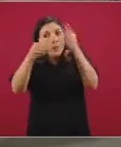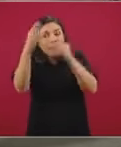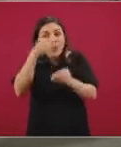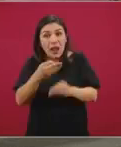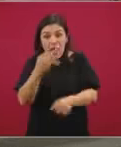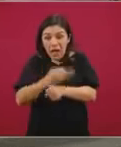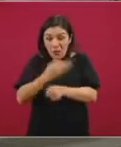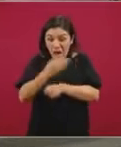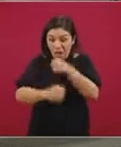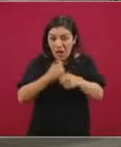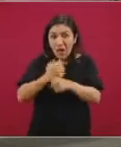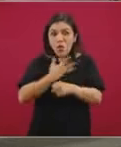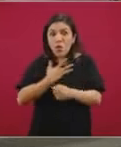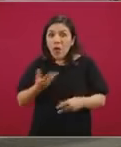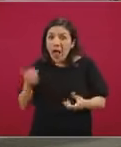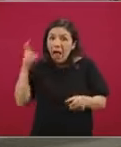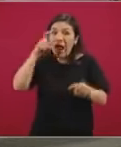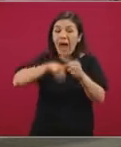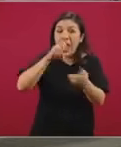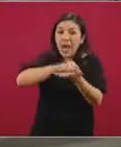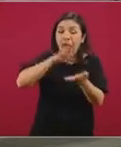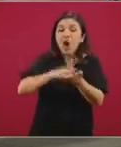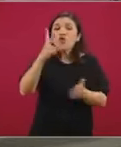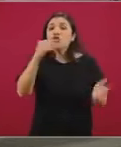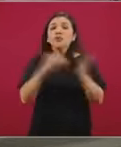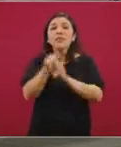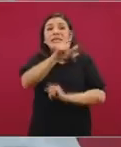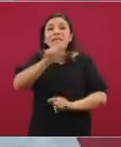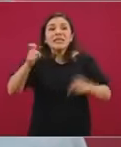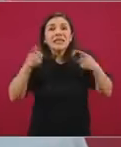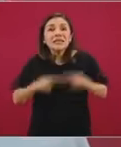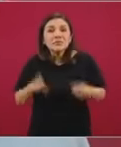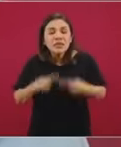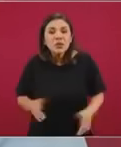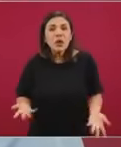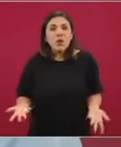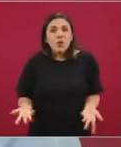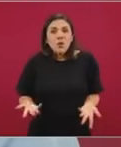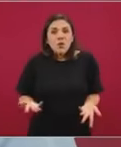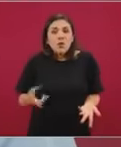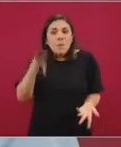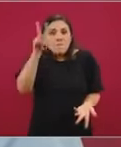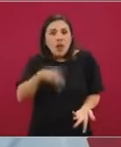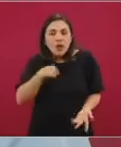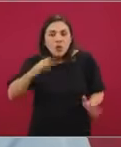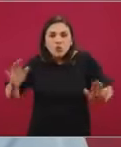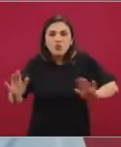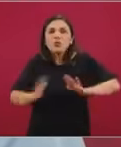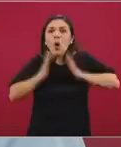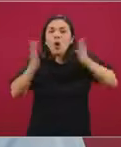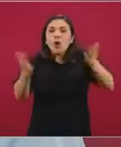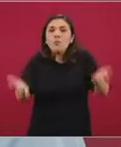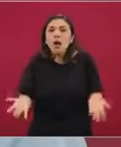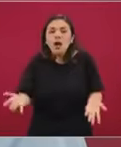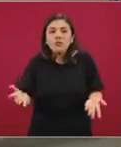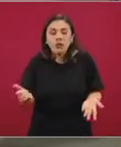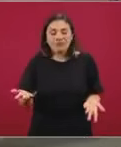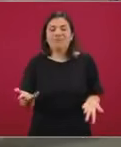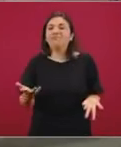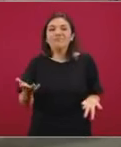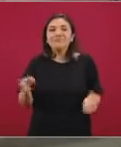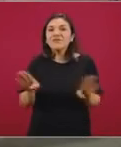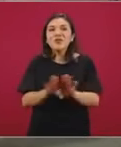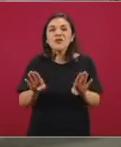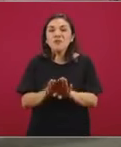están inscritas 2,700 personas. O sea, estamos impresionados y